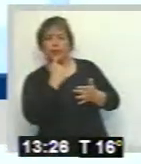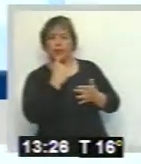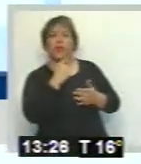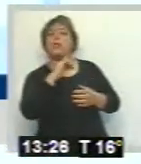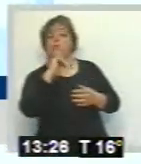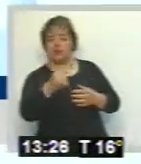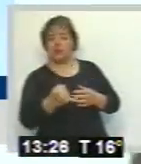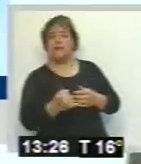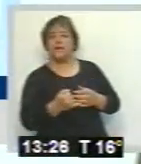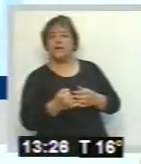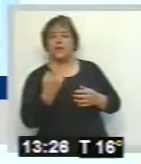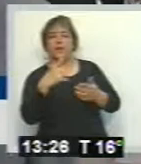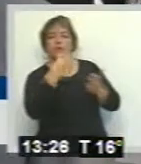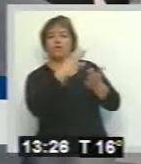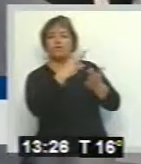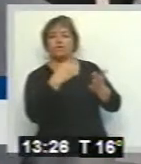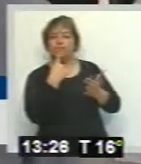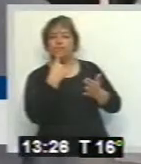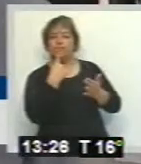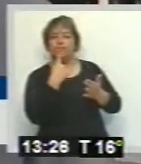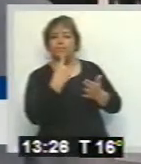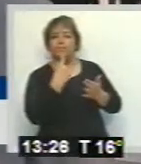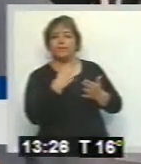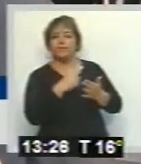la atención lo que